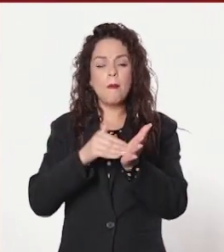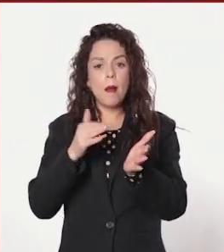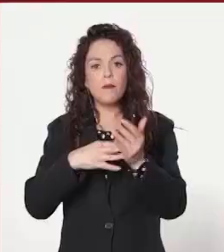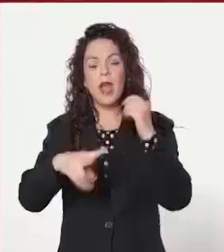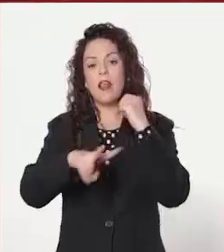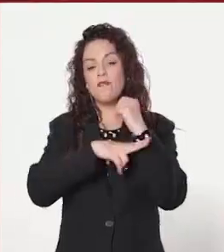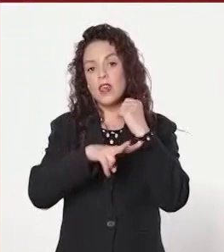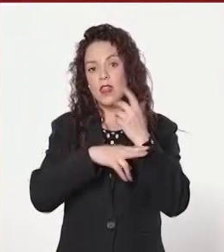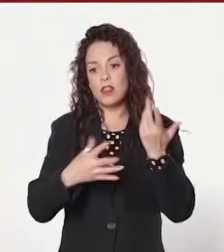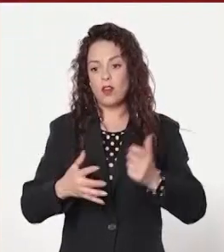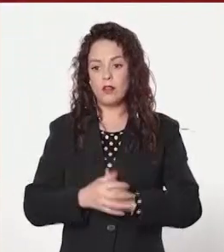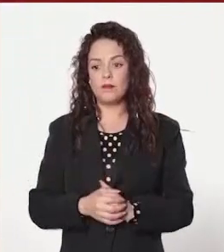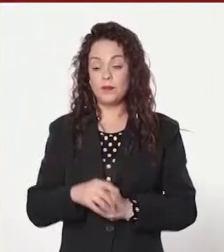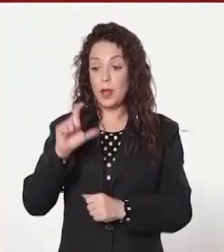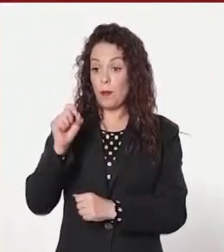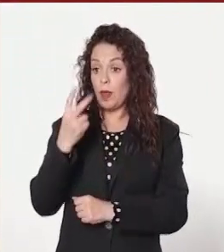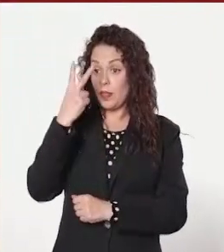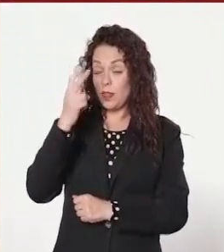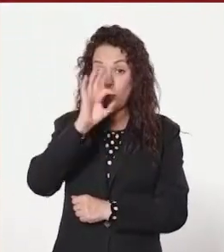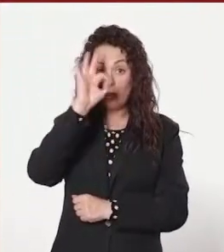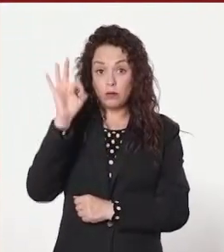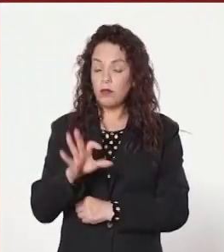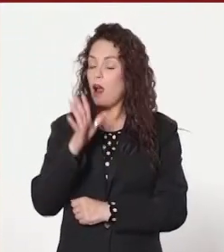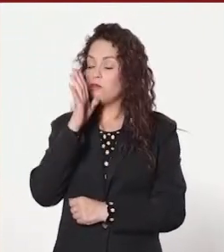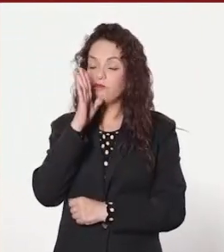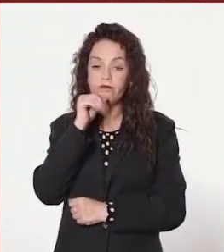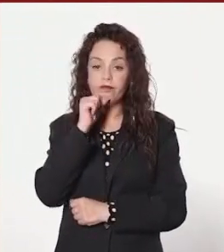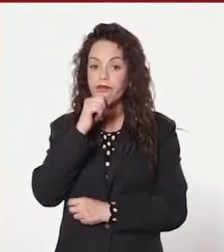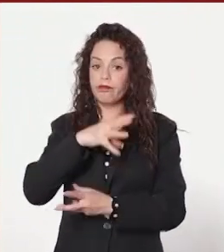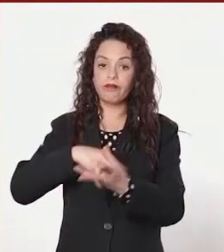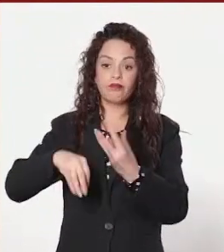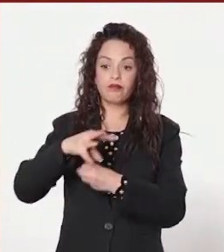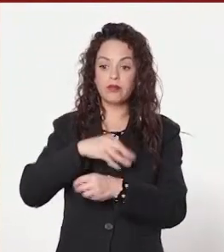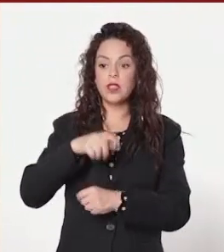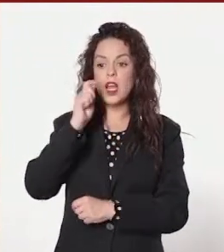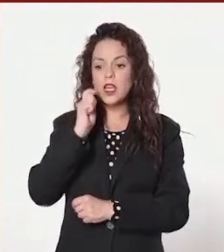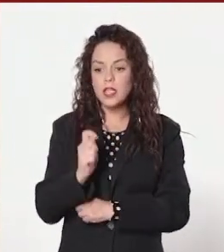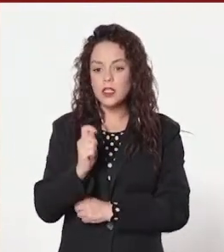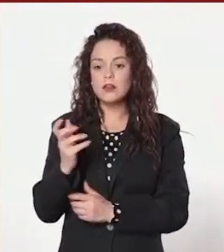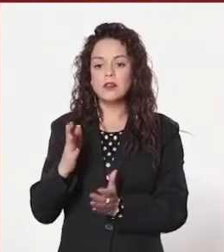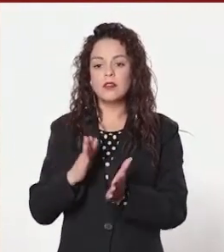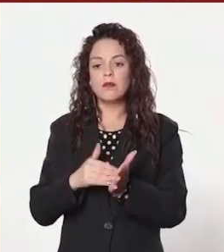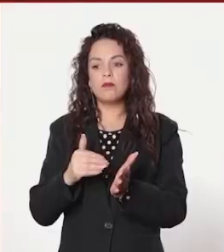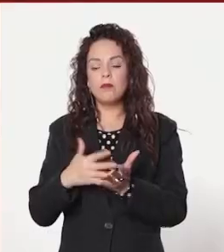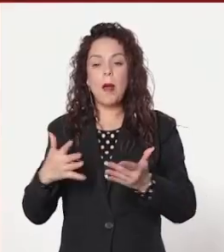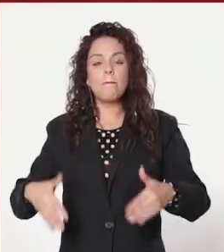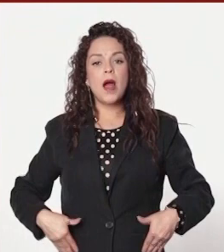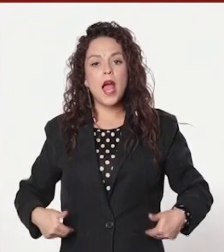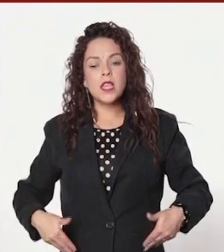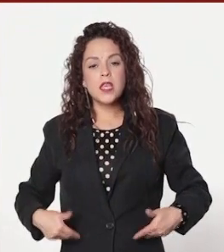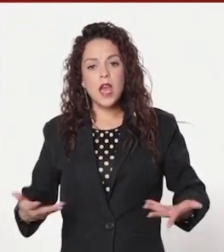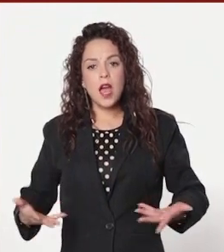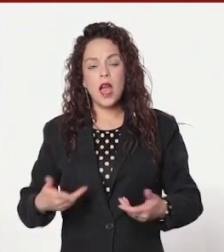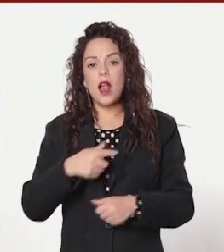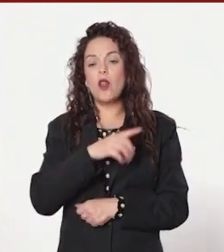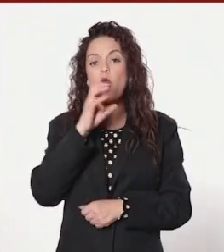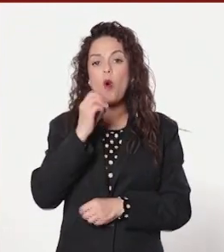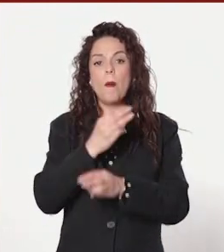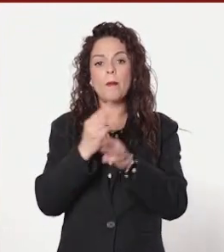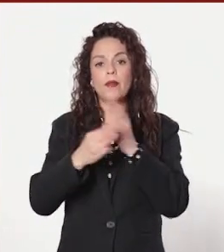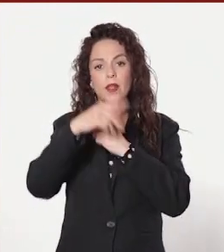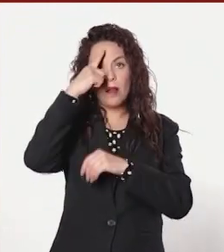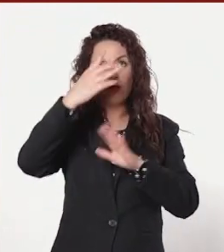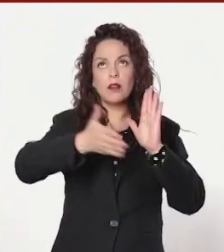solo 22% no se puede reciclar, que son pues, los residuos sanitarios, pañales, material de